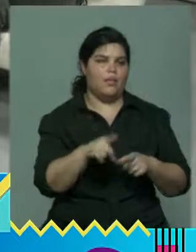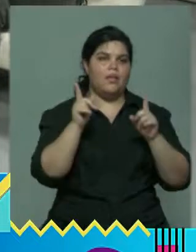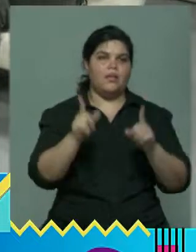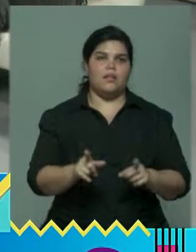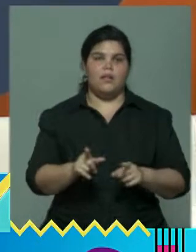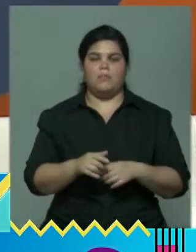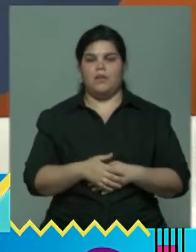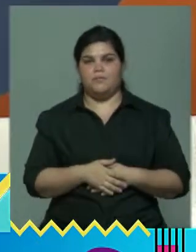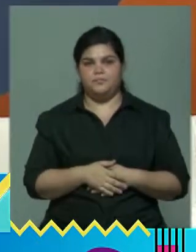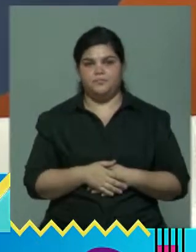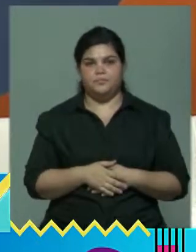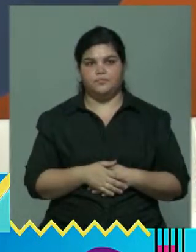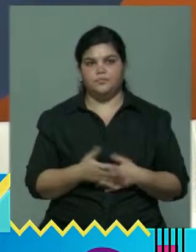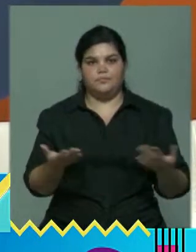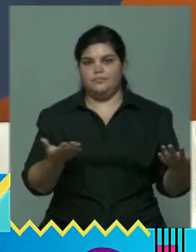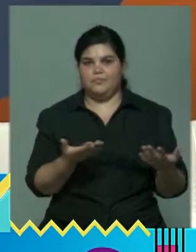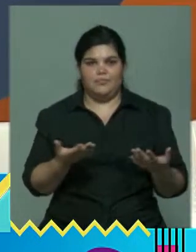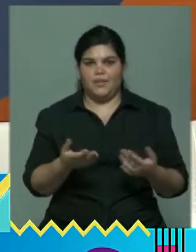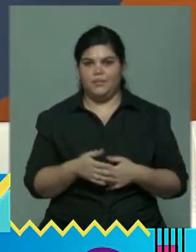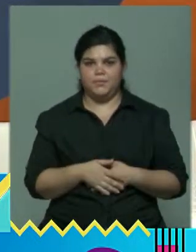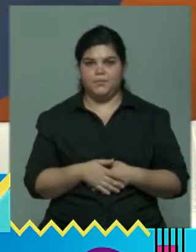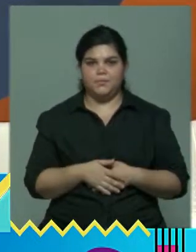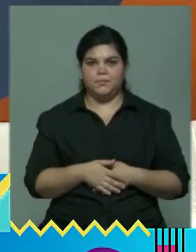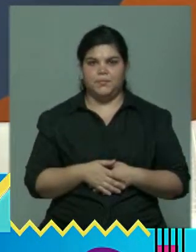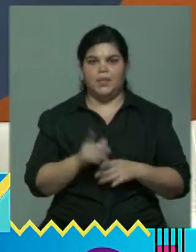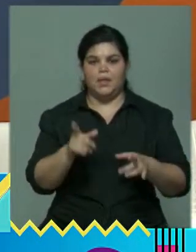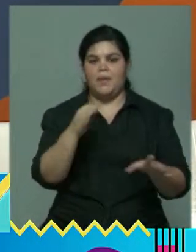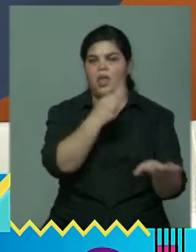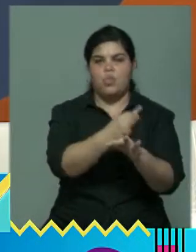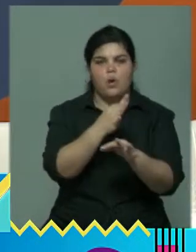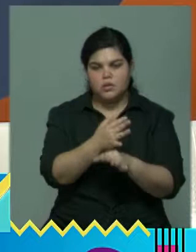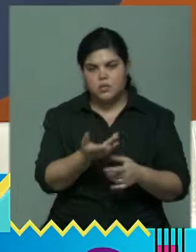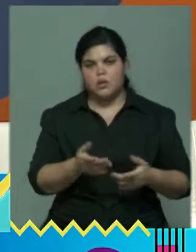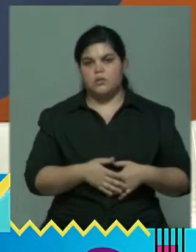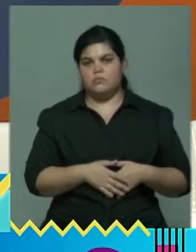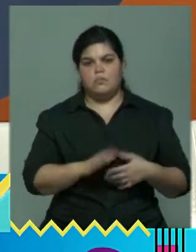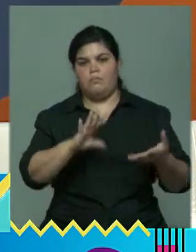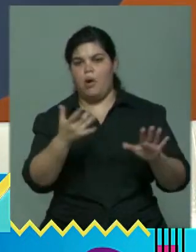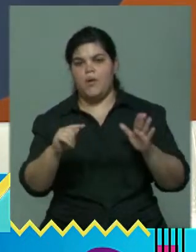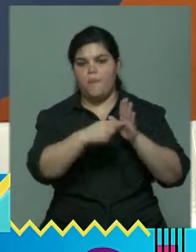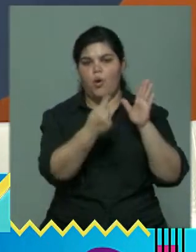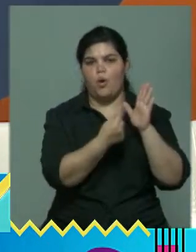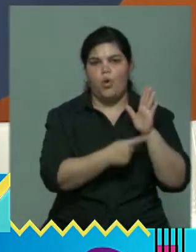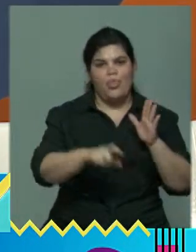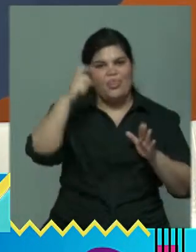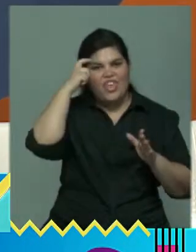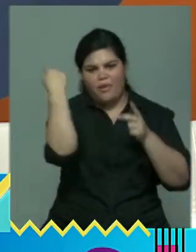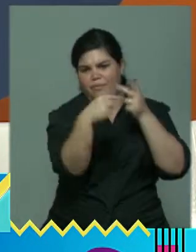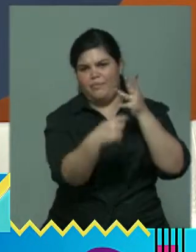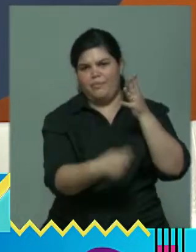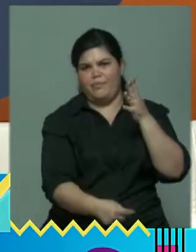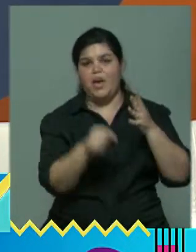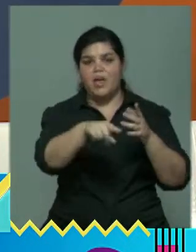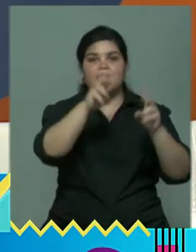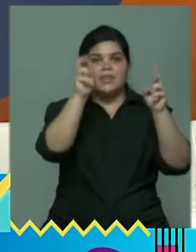apertura mediática y a nivel, bueno, la educación, digamos, son por lo menos 10 factores distintos que podemos ir hablando que permiten que un tema